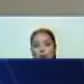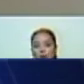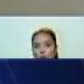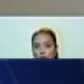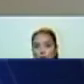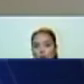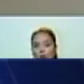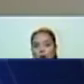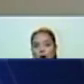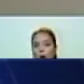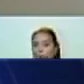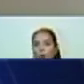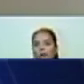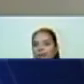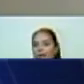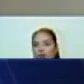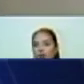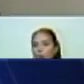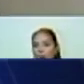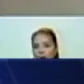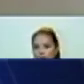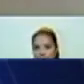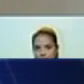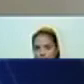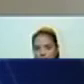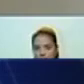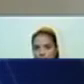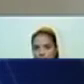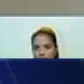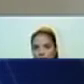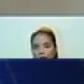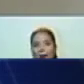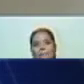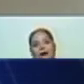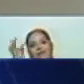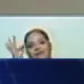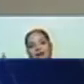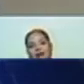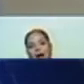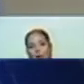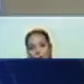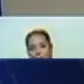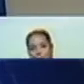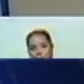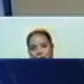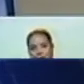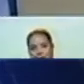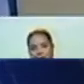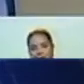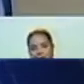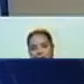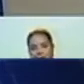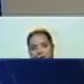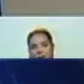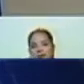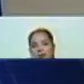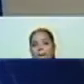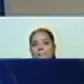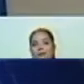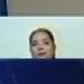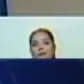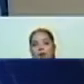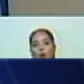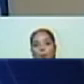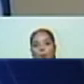esta cuenta en dólares de manera conjunta con un fiscal general, un fiscal de este Ministerio